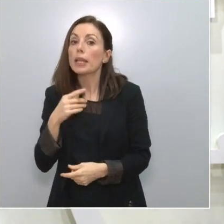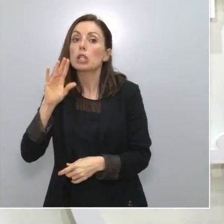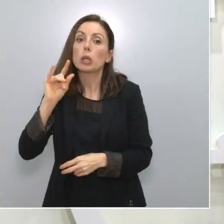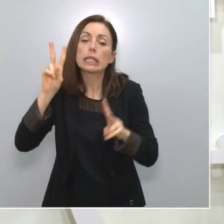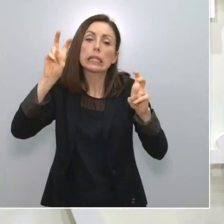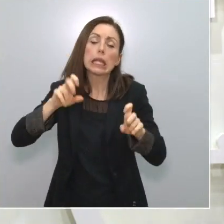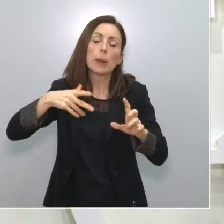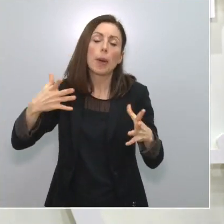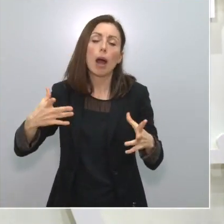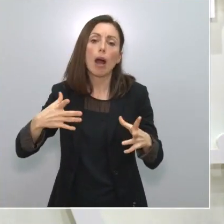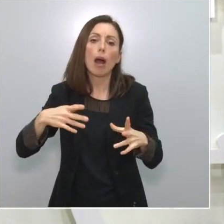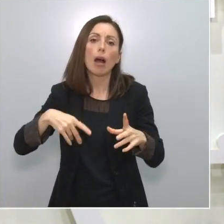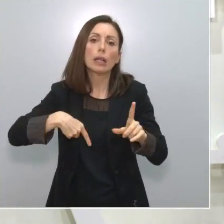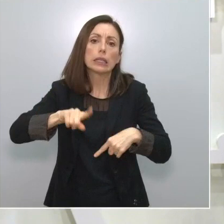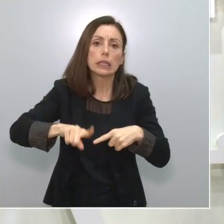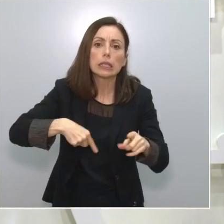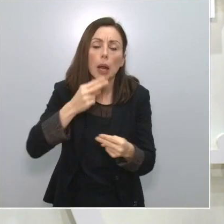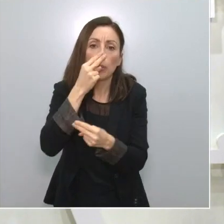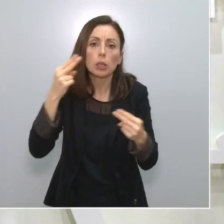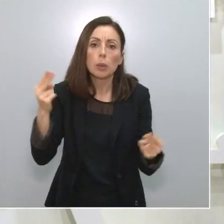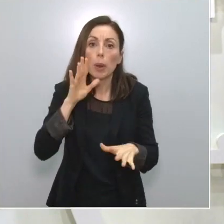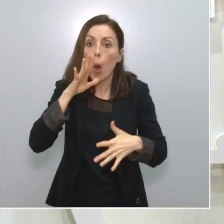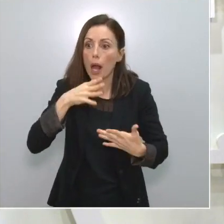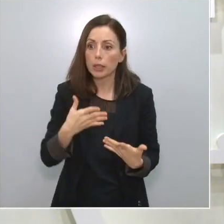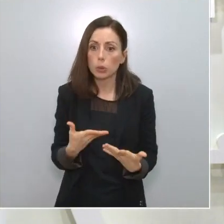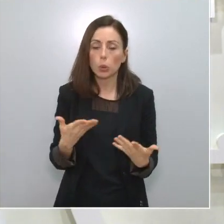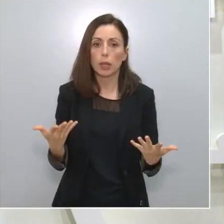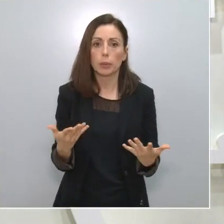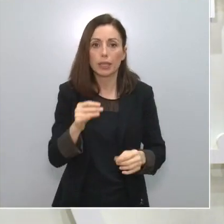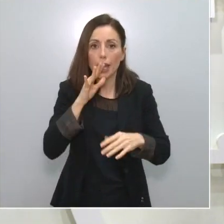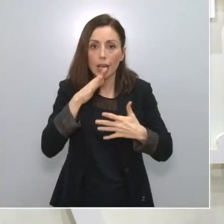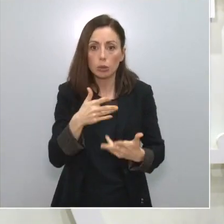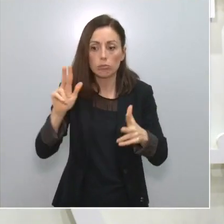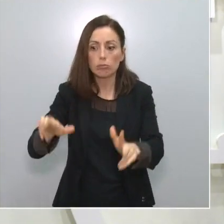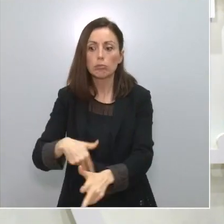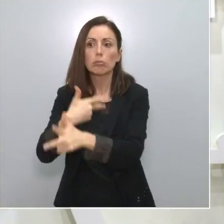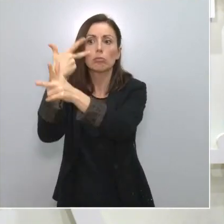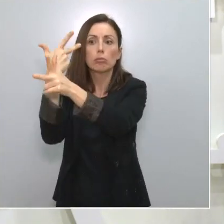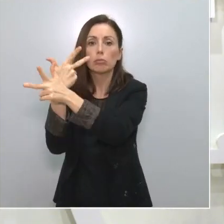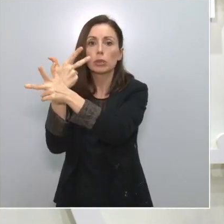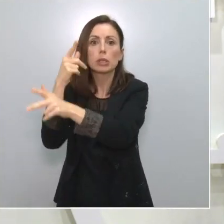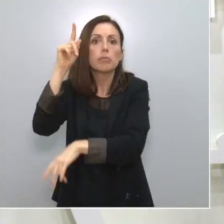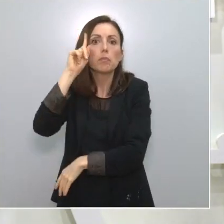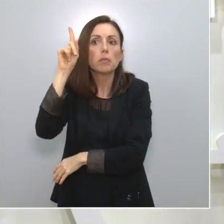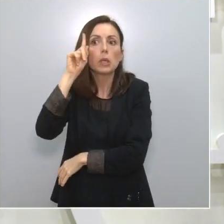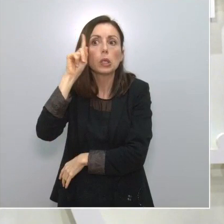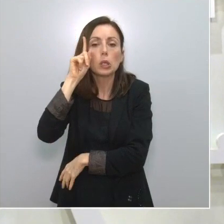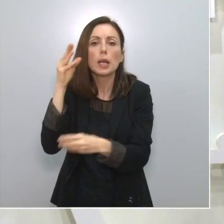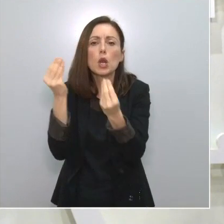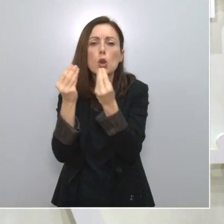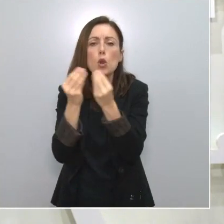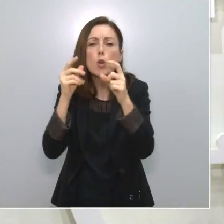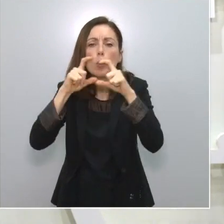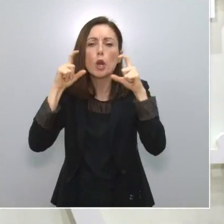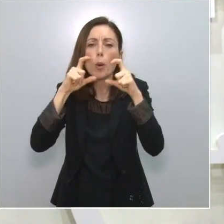público y a través de entidades locales, pero a día de hoy, o en el momento de la videoconferencia, no sabíamos cuántas